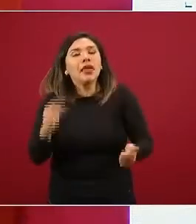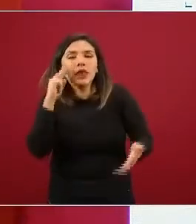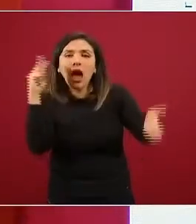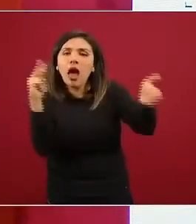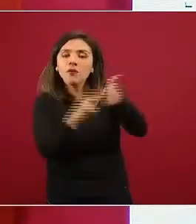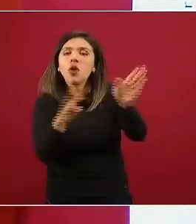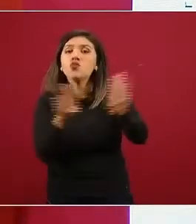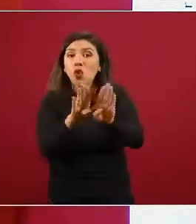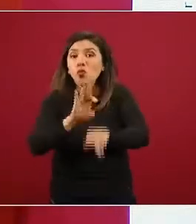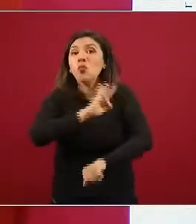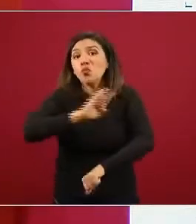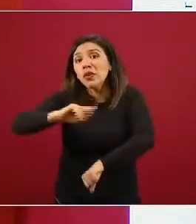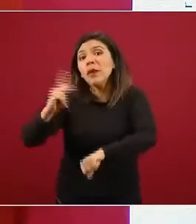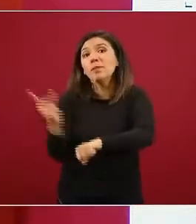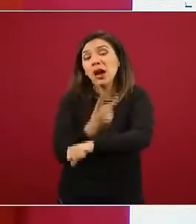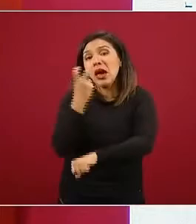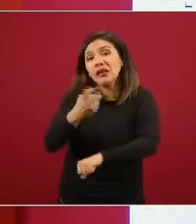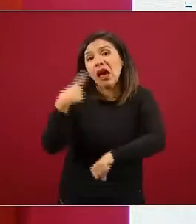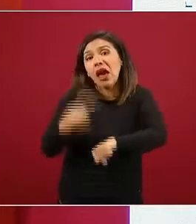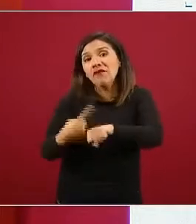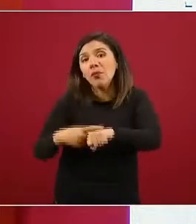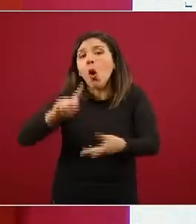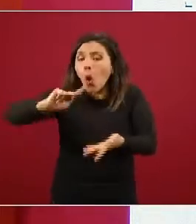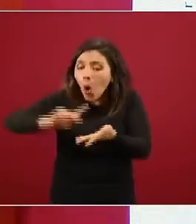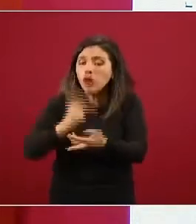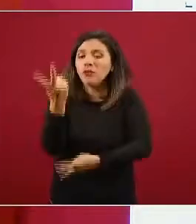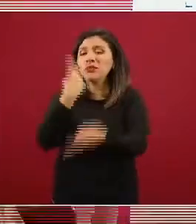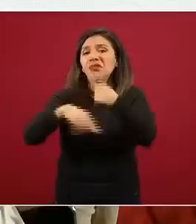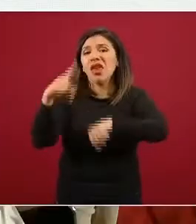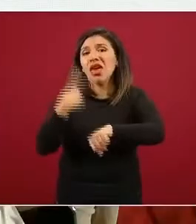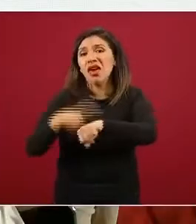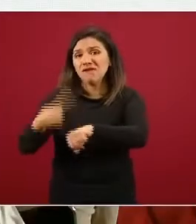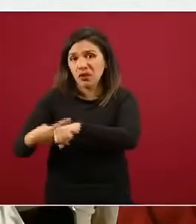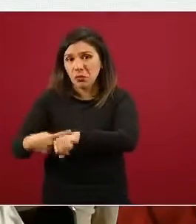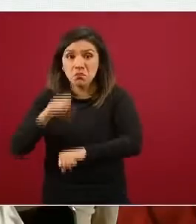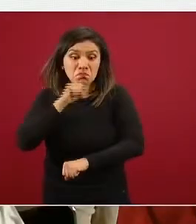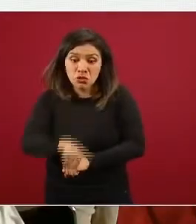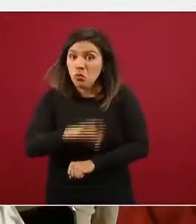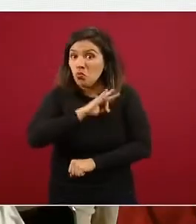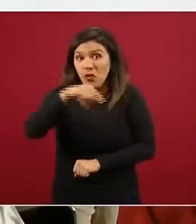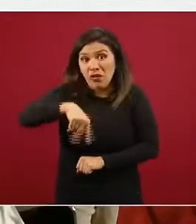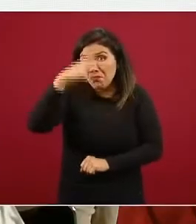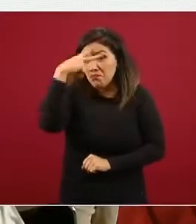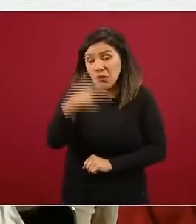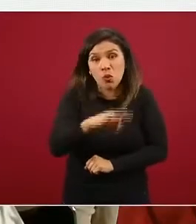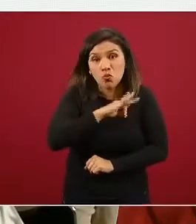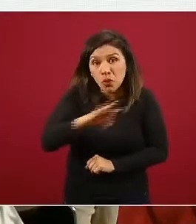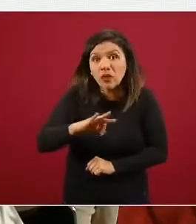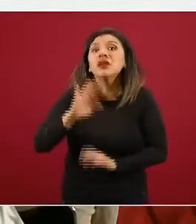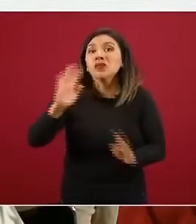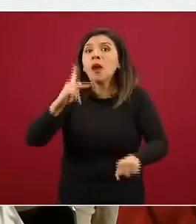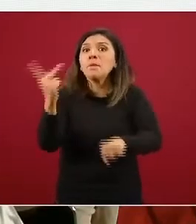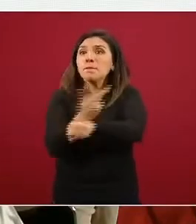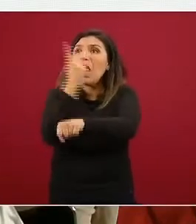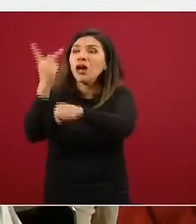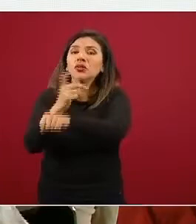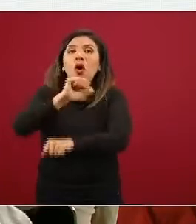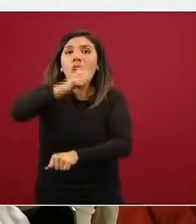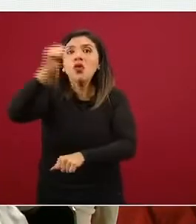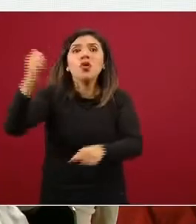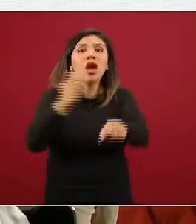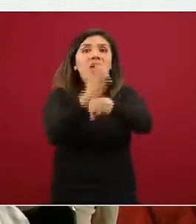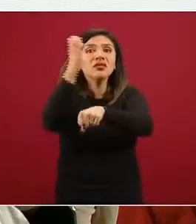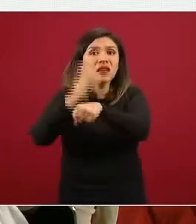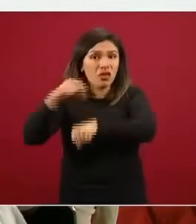cómo se puede presentar el fenómeno del rebrote. Lo mismo puede pasar en México, Lo mismo ha pasado en algunas entidades